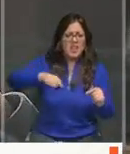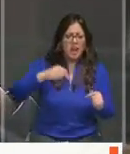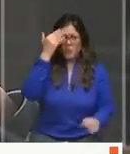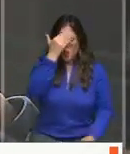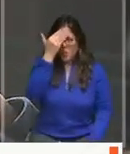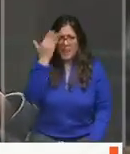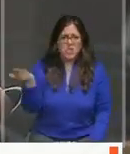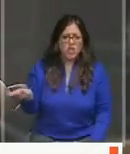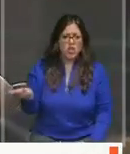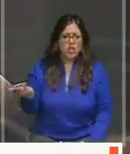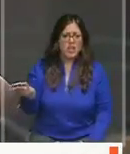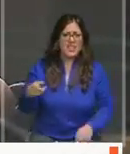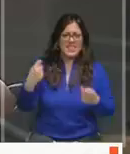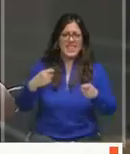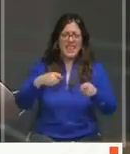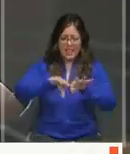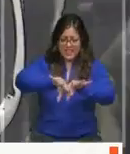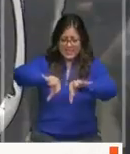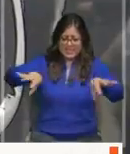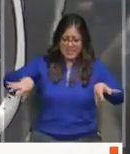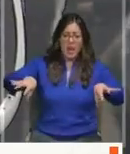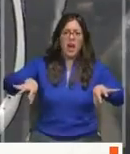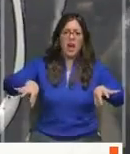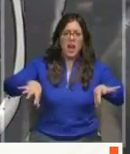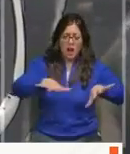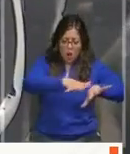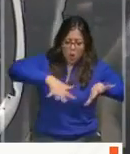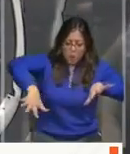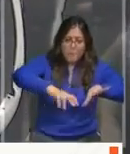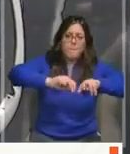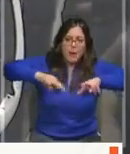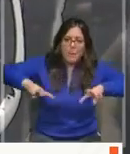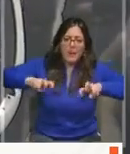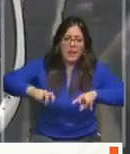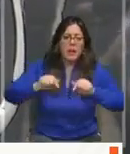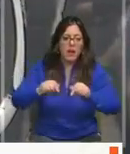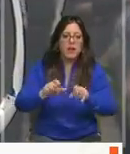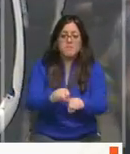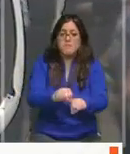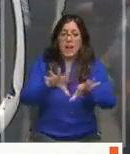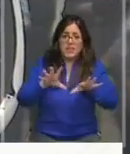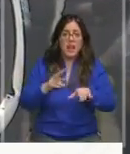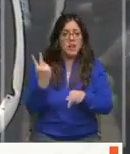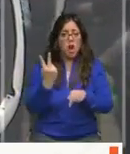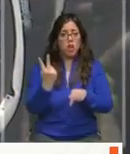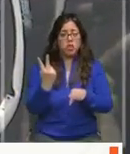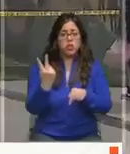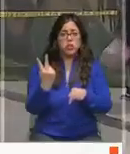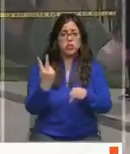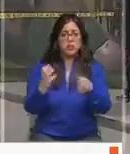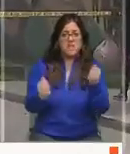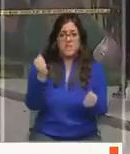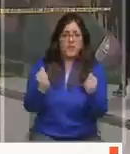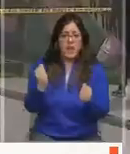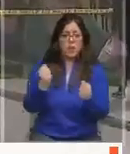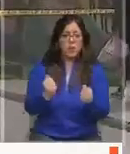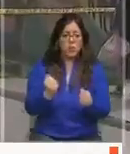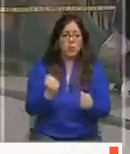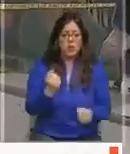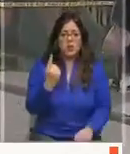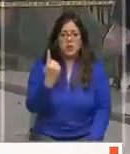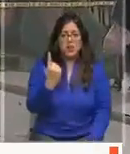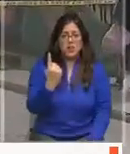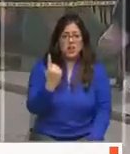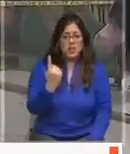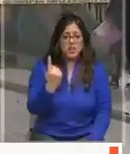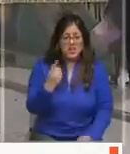preocupamos, de aislar lo más amplio posible el sitio del suceso. Así de impactante la forma en que quedaron los dos vehículos, una vía que por su amplitud